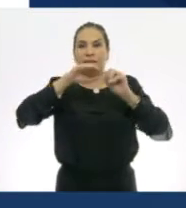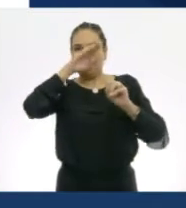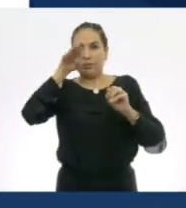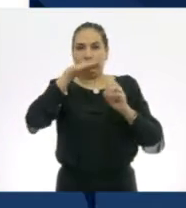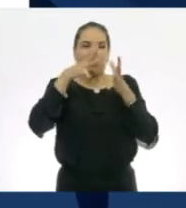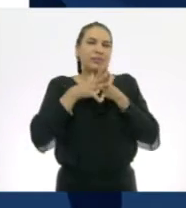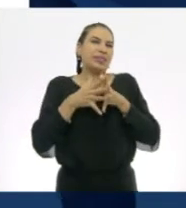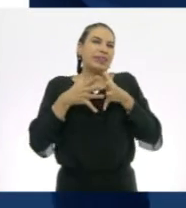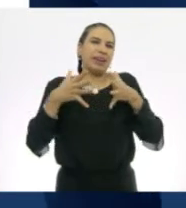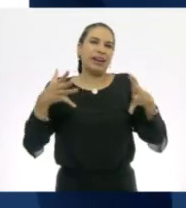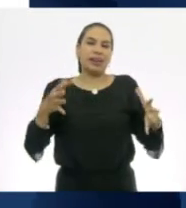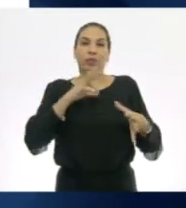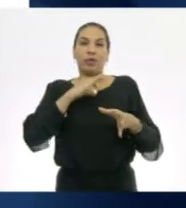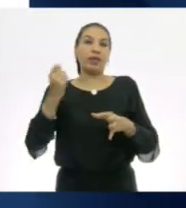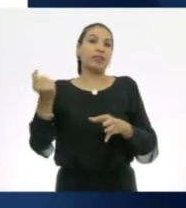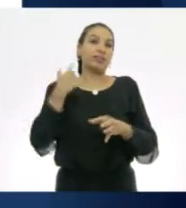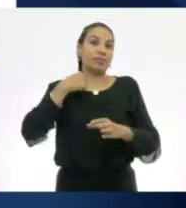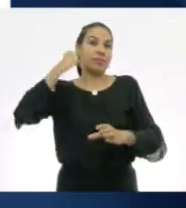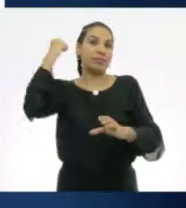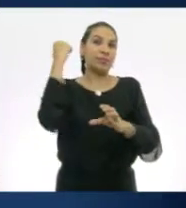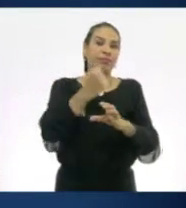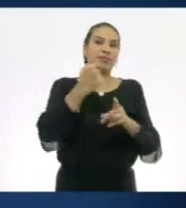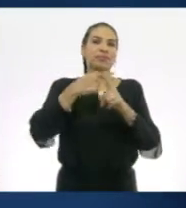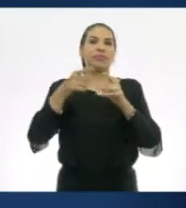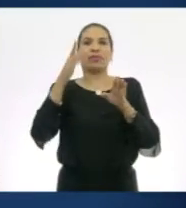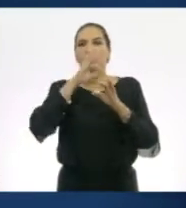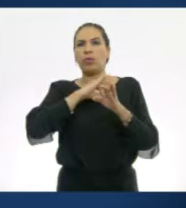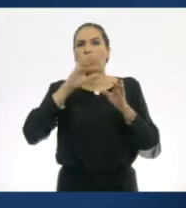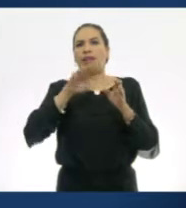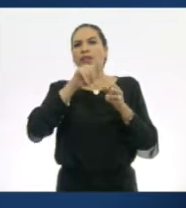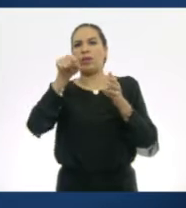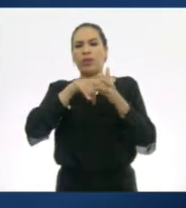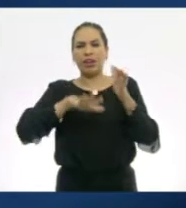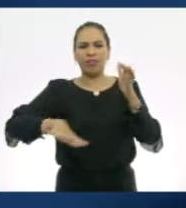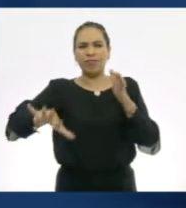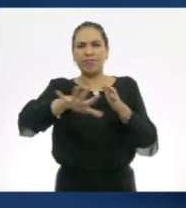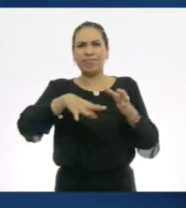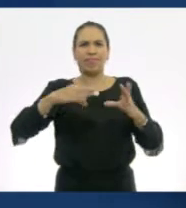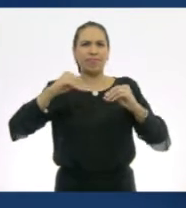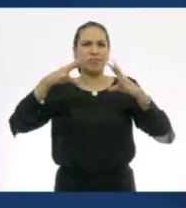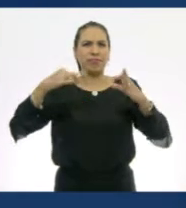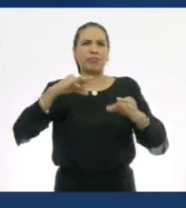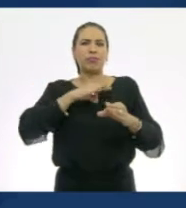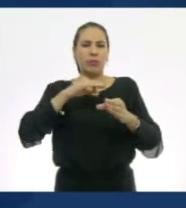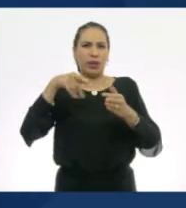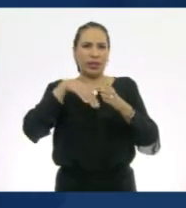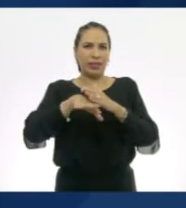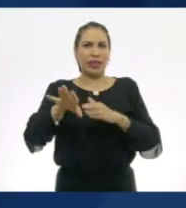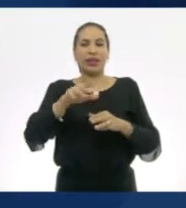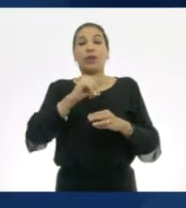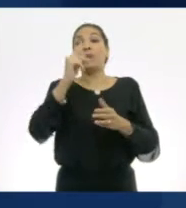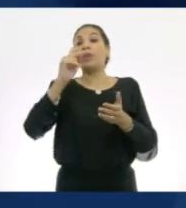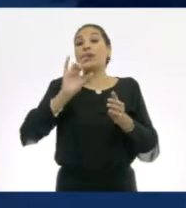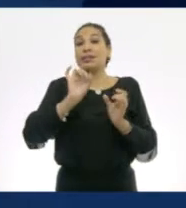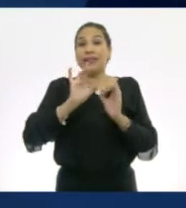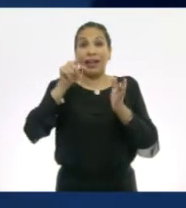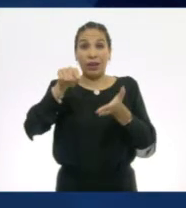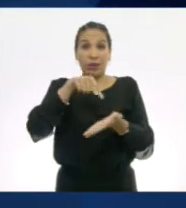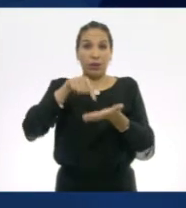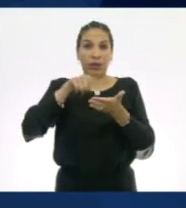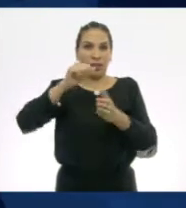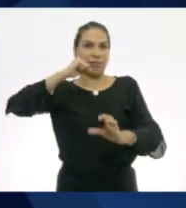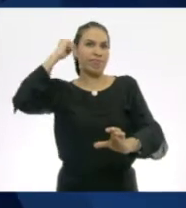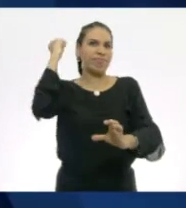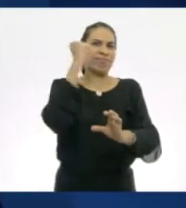por eso, para cazarlo, lo perseguían hasta conducirlo a un pantano donde quedaba atrapado. Una vez ahí, los cazadores